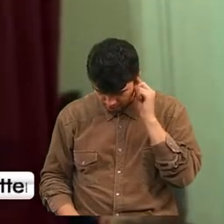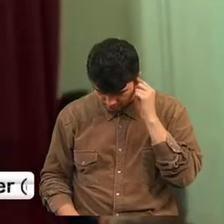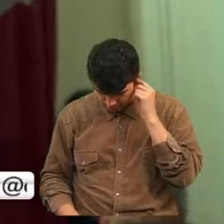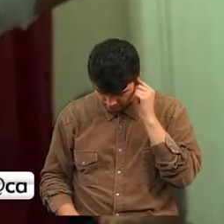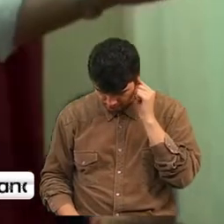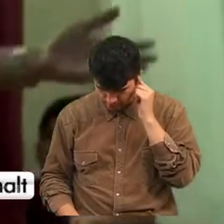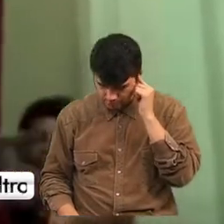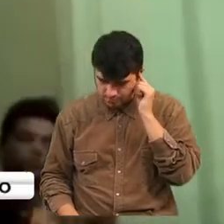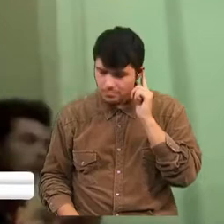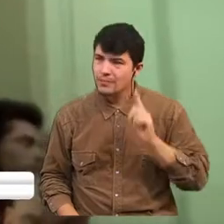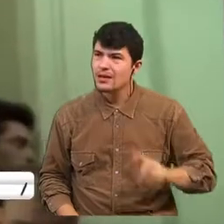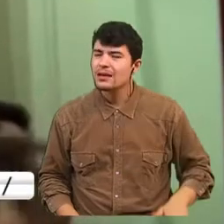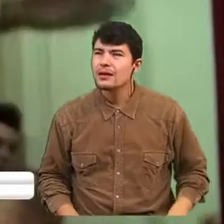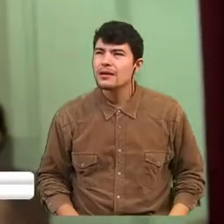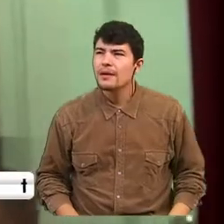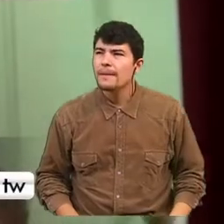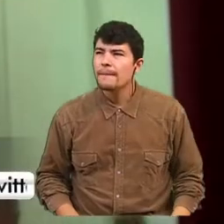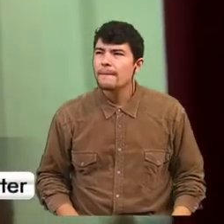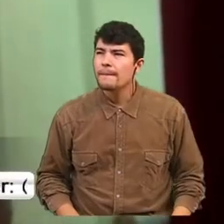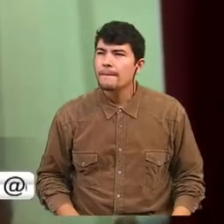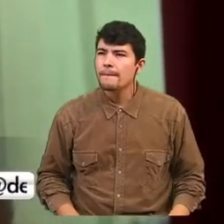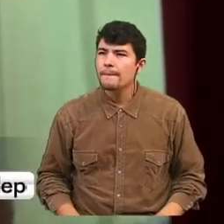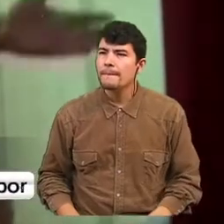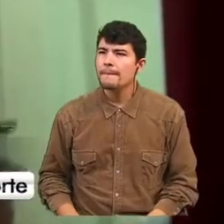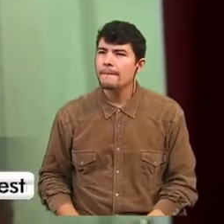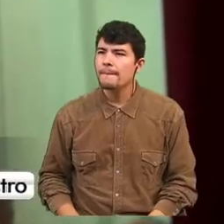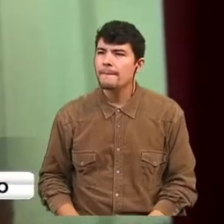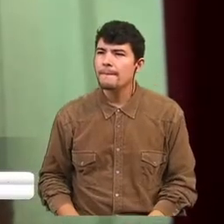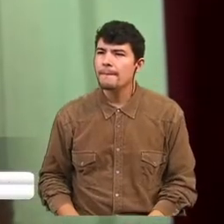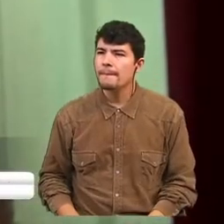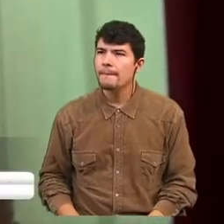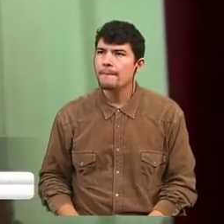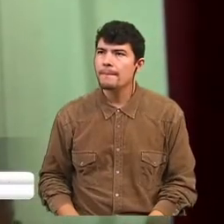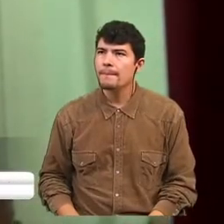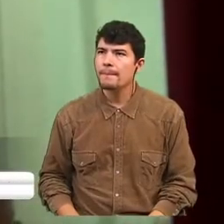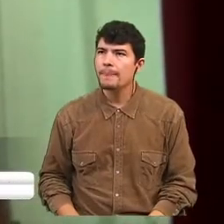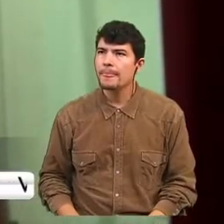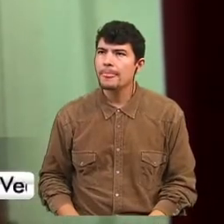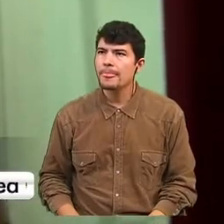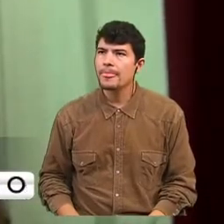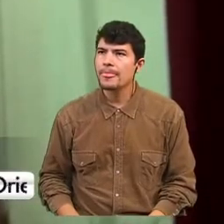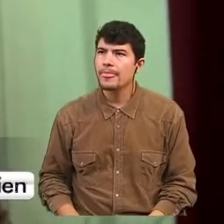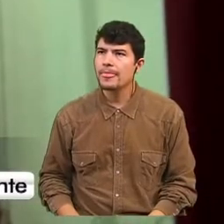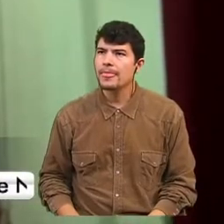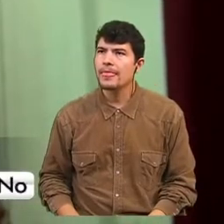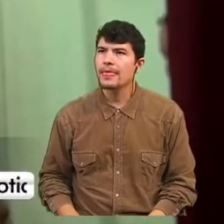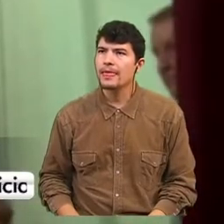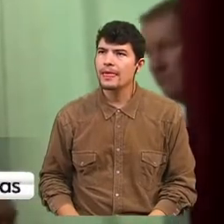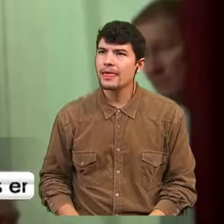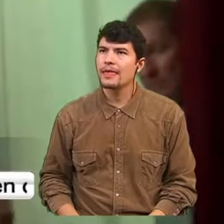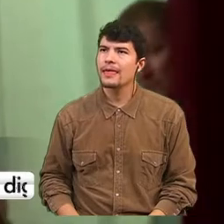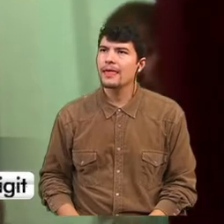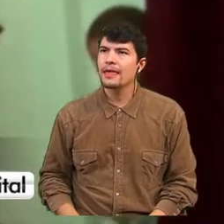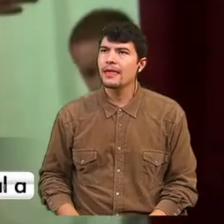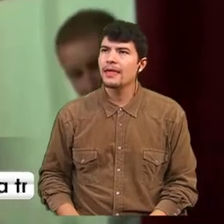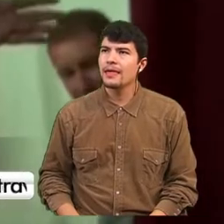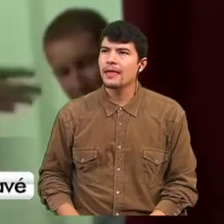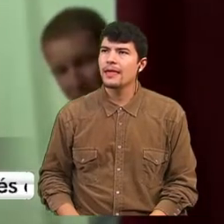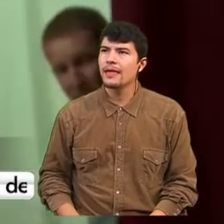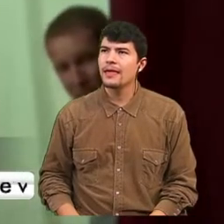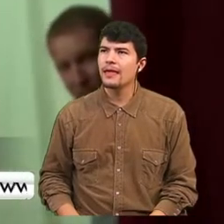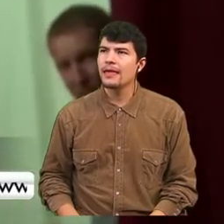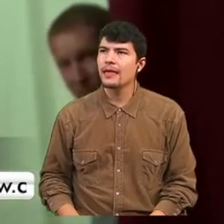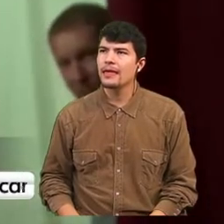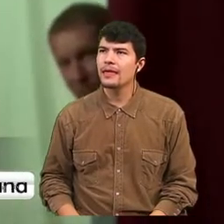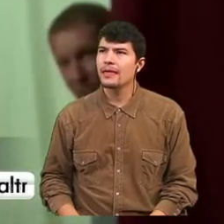Unos muy buenos comandantes de estaciones, de distritos que trabajan día a día. Uno siempre quisiera ver un policía al lado de uno